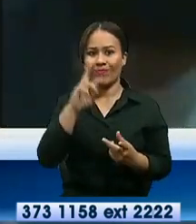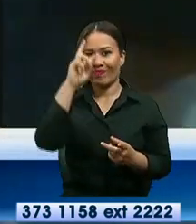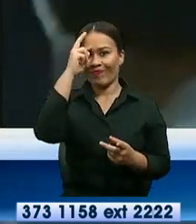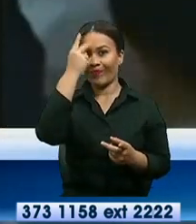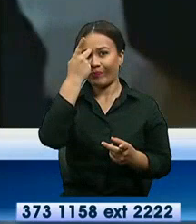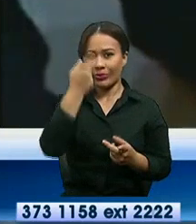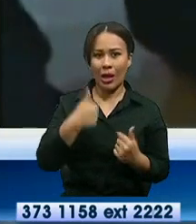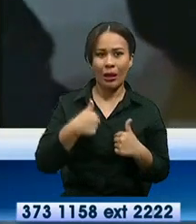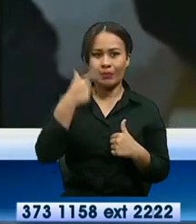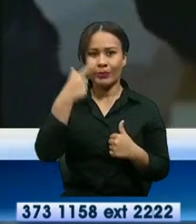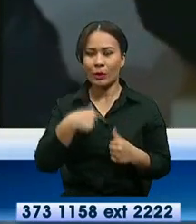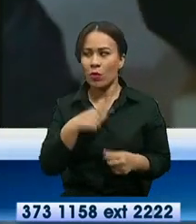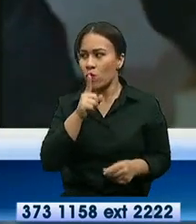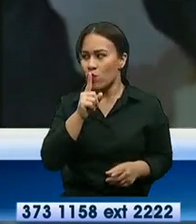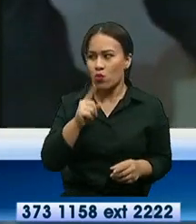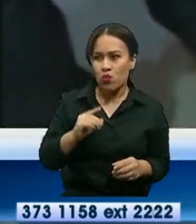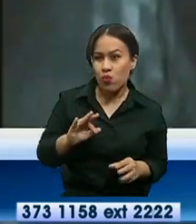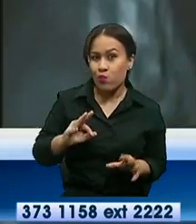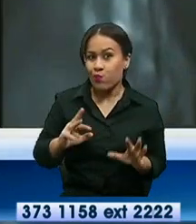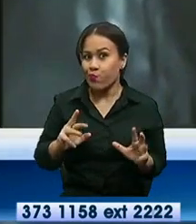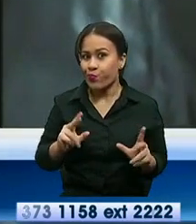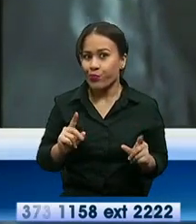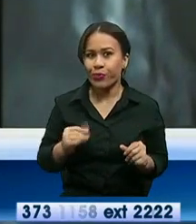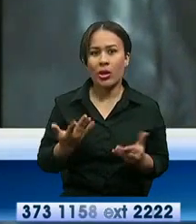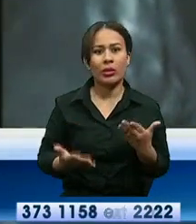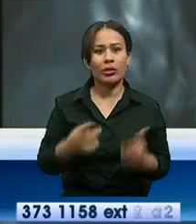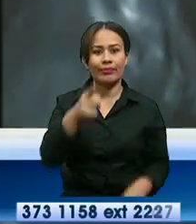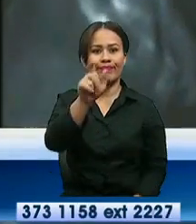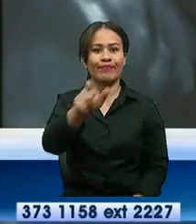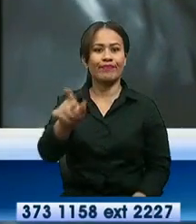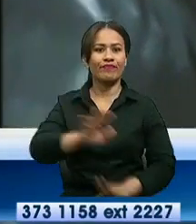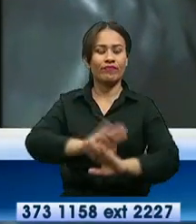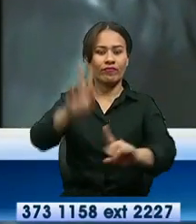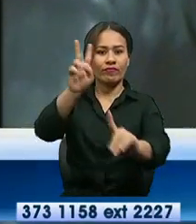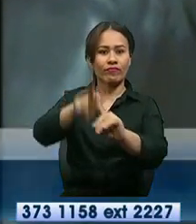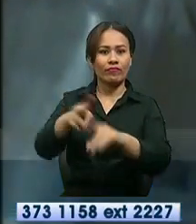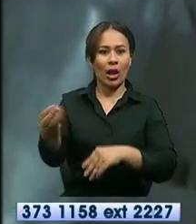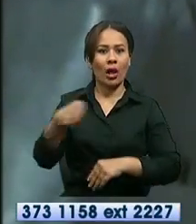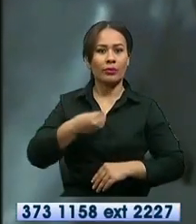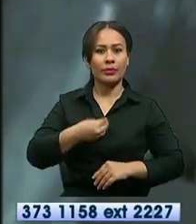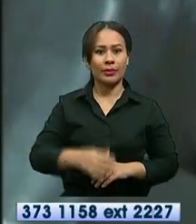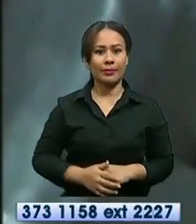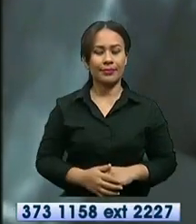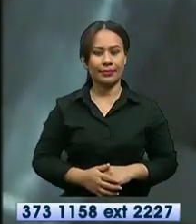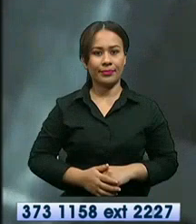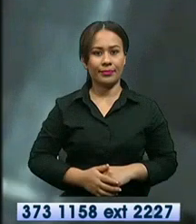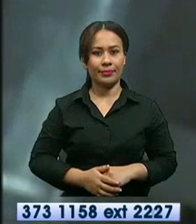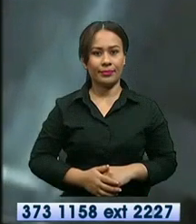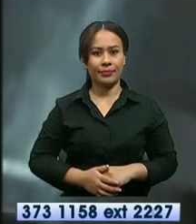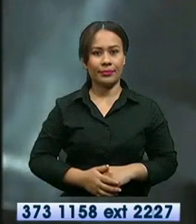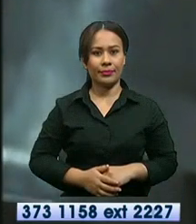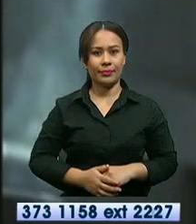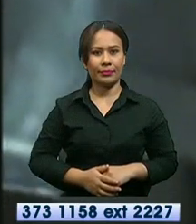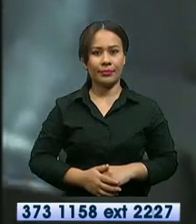quién sabe, buscaban su Navidad ajena, informó Iván Casamen.